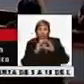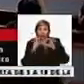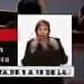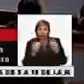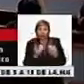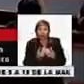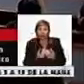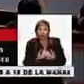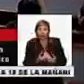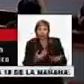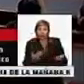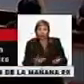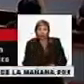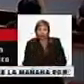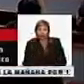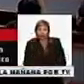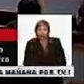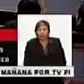República.